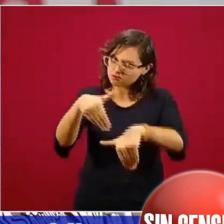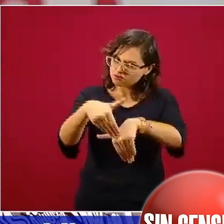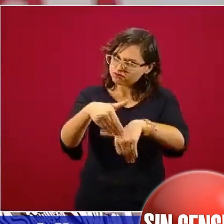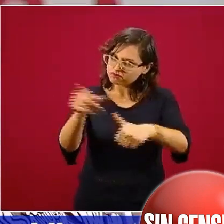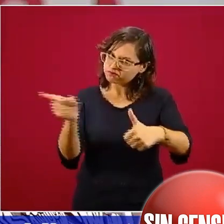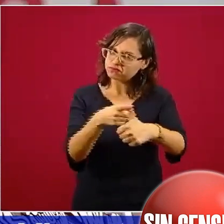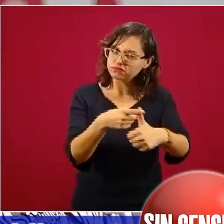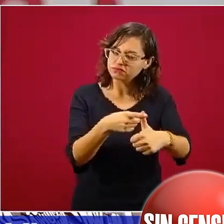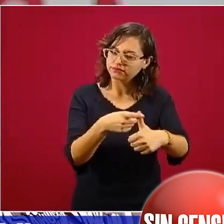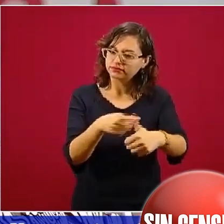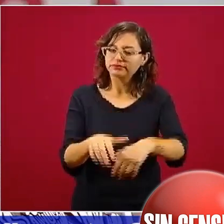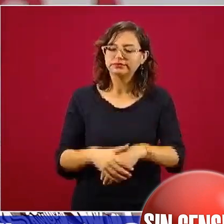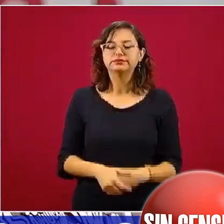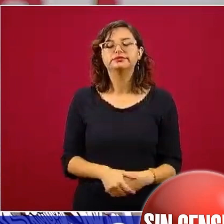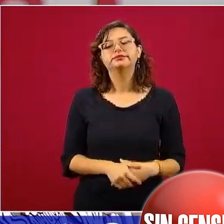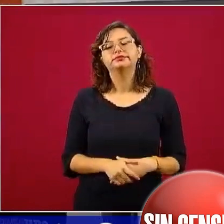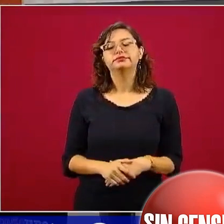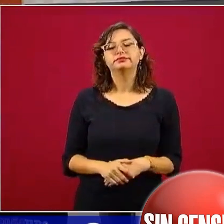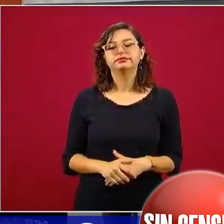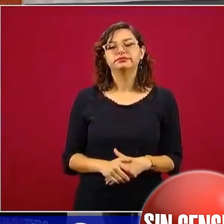yo diría, la